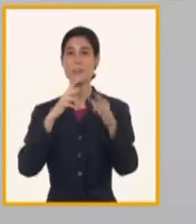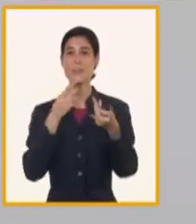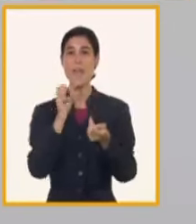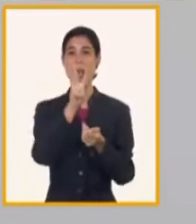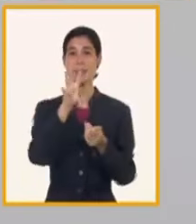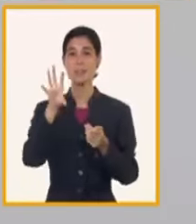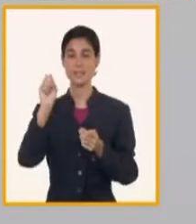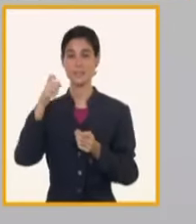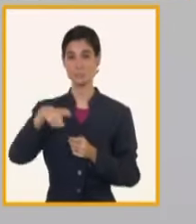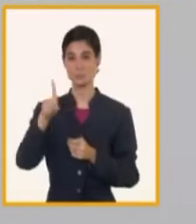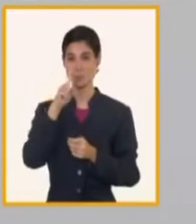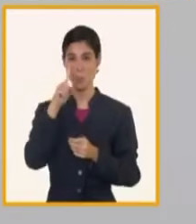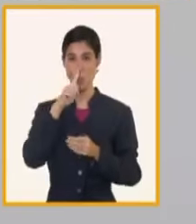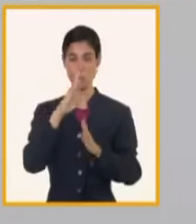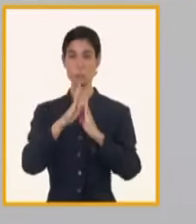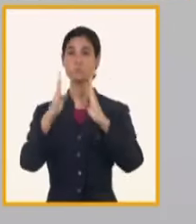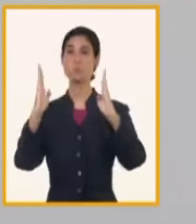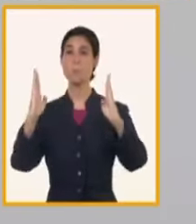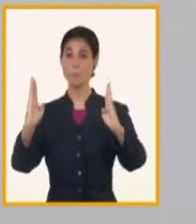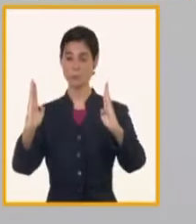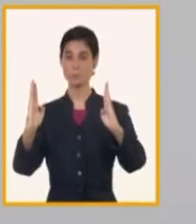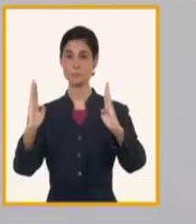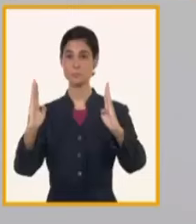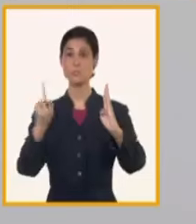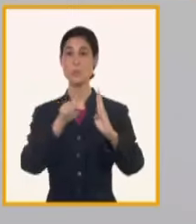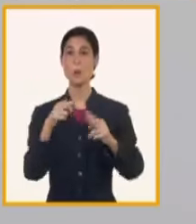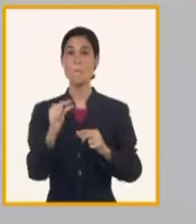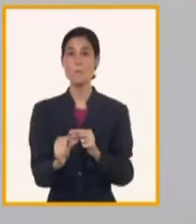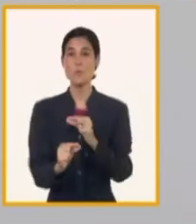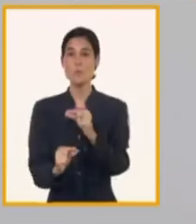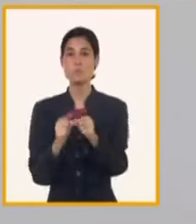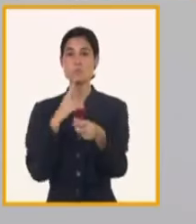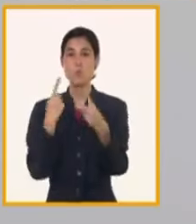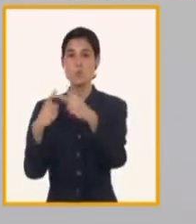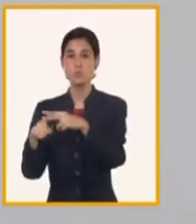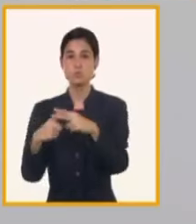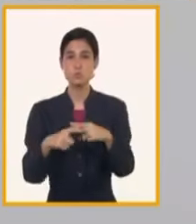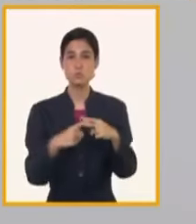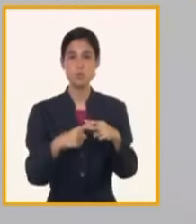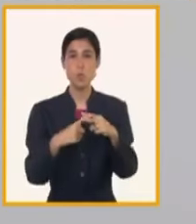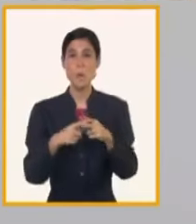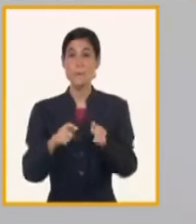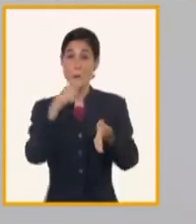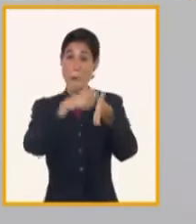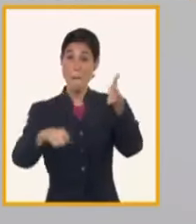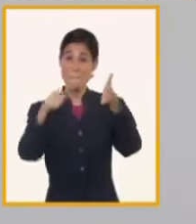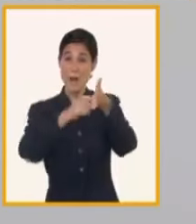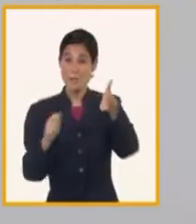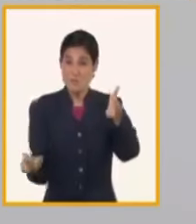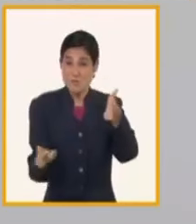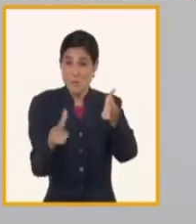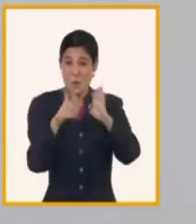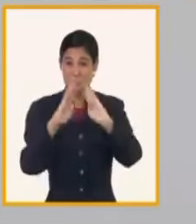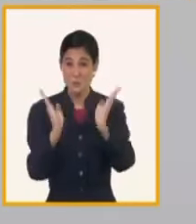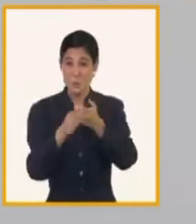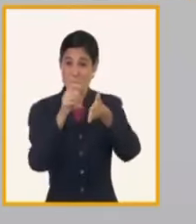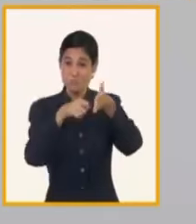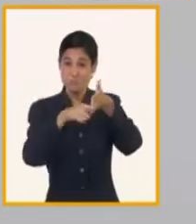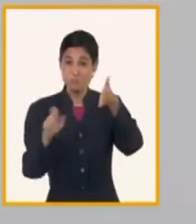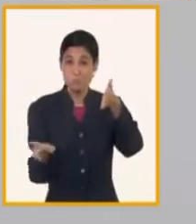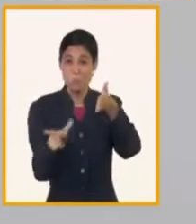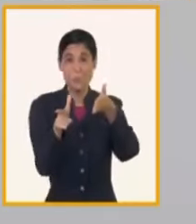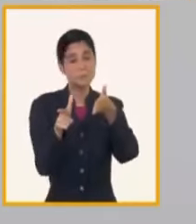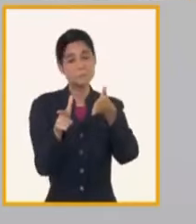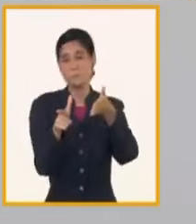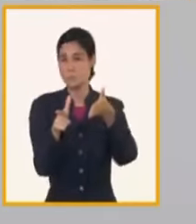cumpliendo el tema de los mantenimientos pero no no fue no se cumplió el tema de lo de las horas que habíamos planificado Qué sucedió